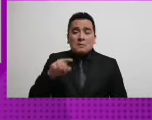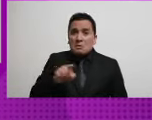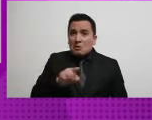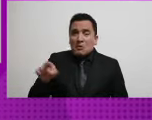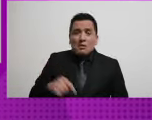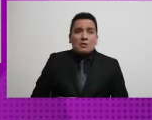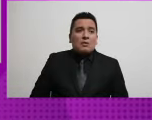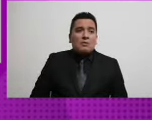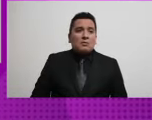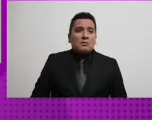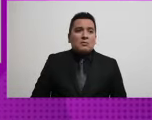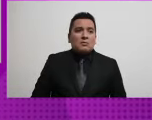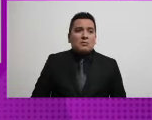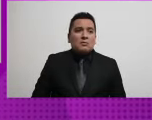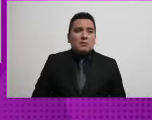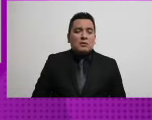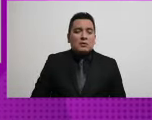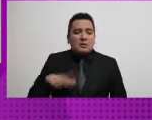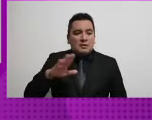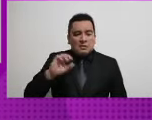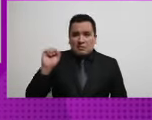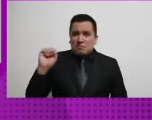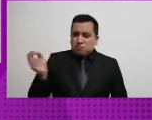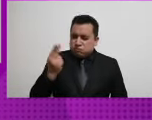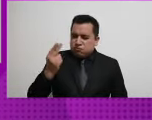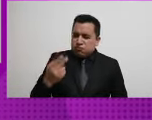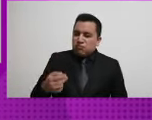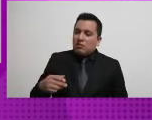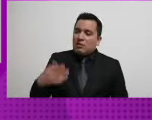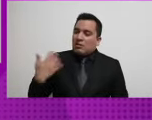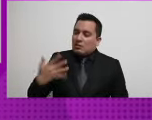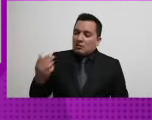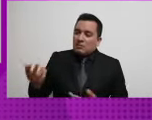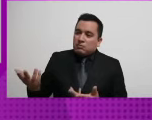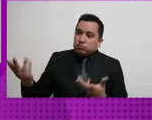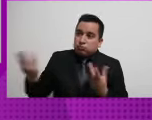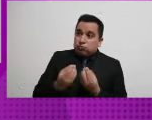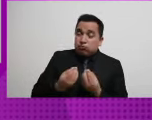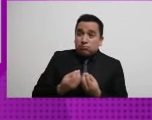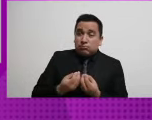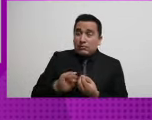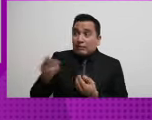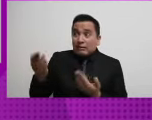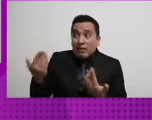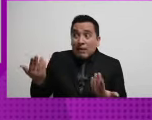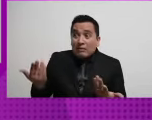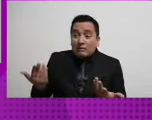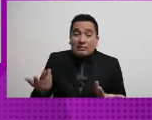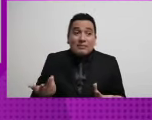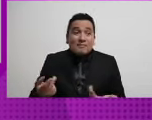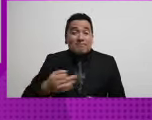Si ellos, que van a ser los invitados de honor en este caso, no asisten, pues la fiesta